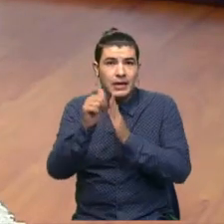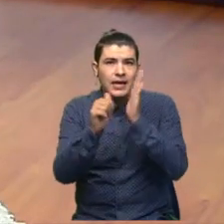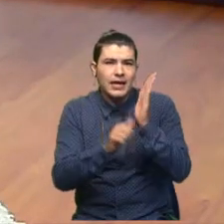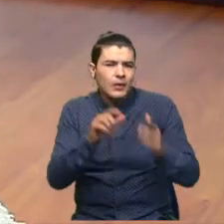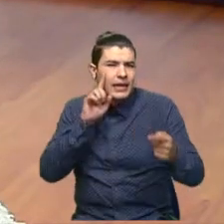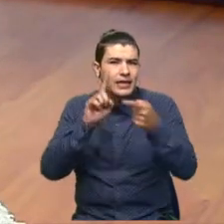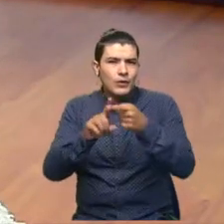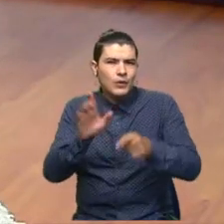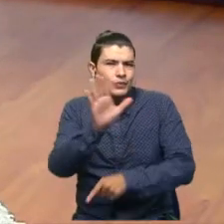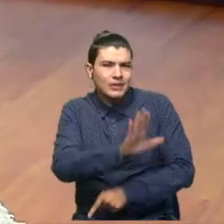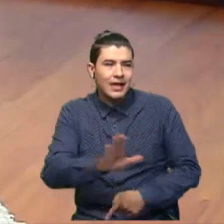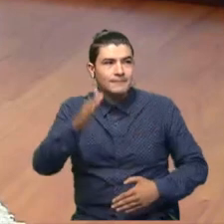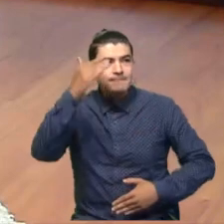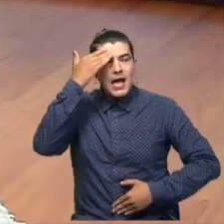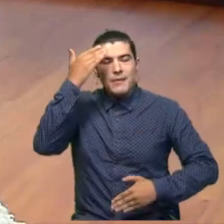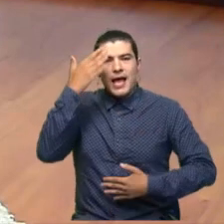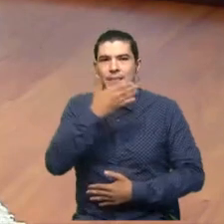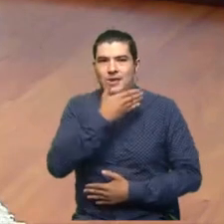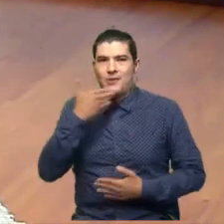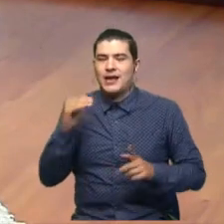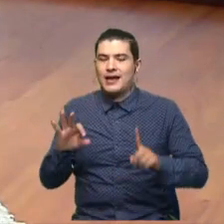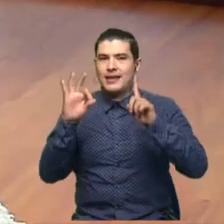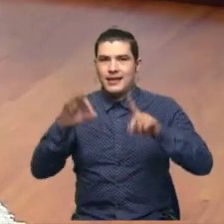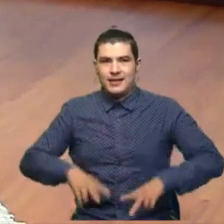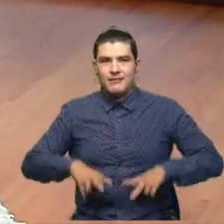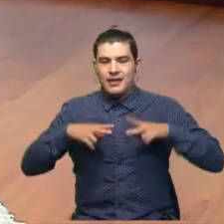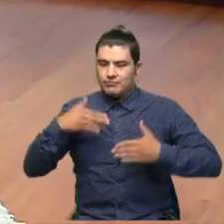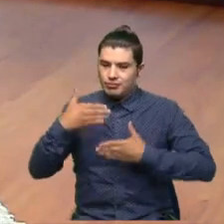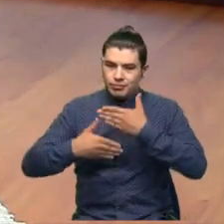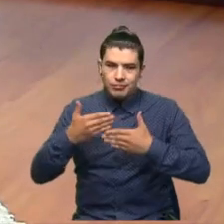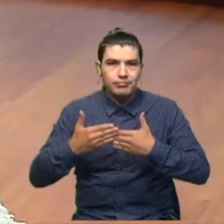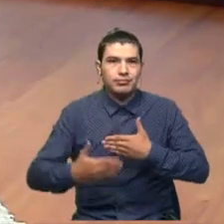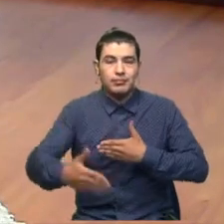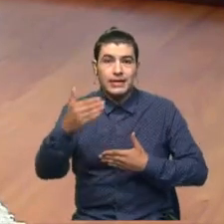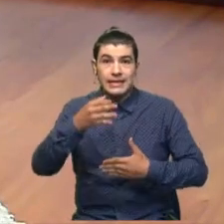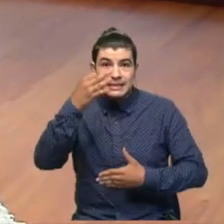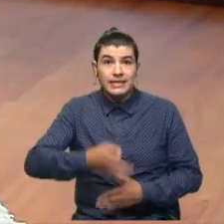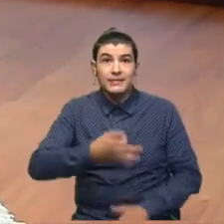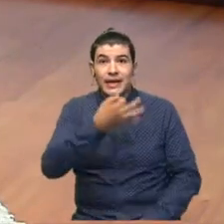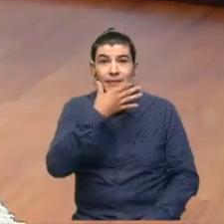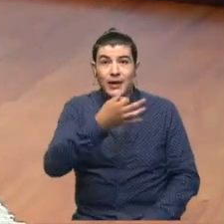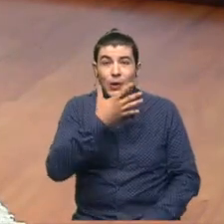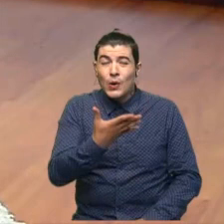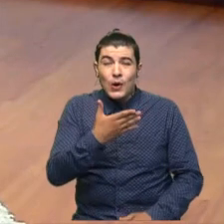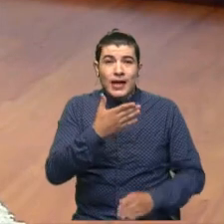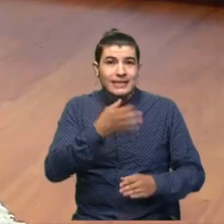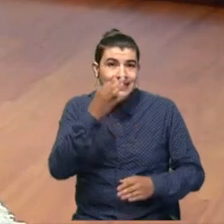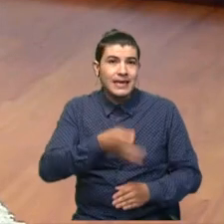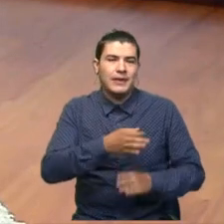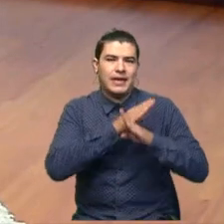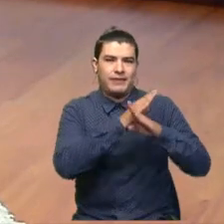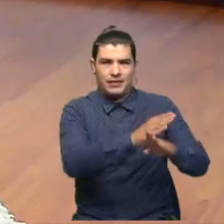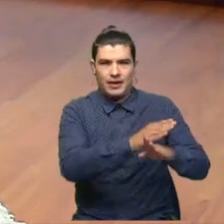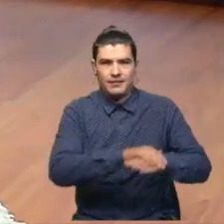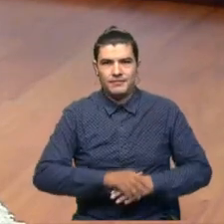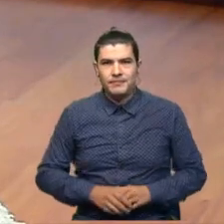de vida, que es lo principal que nosotros buscamos. Como siempre lo hablamos en la medicina, la mejor medicina, ¿cuál es? La que prevenimos y no la que